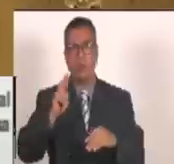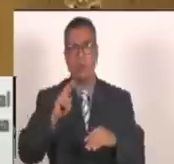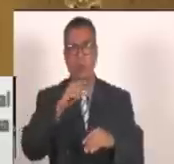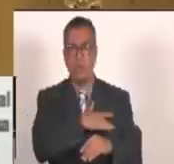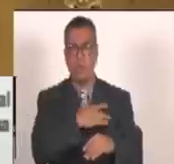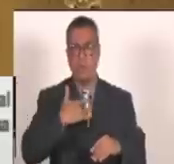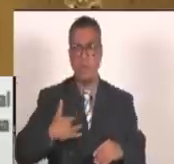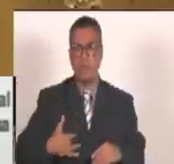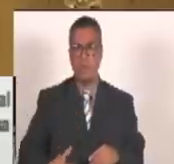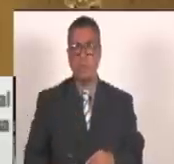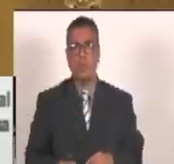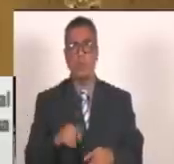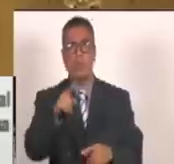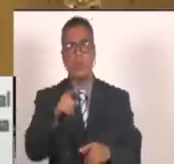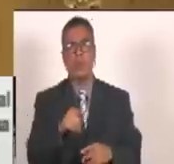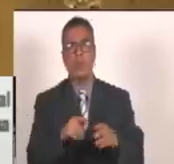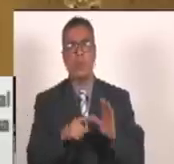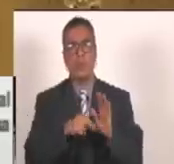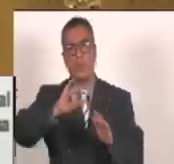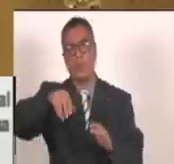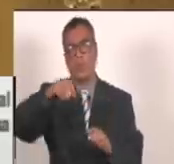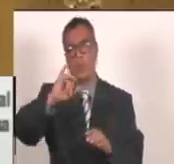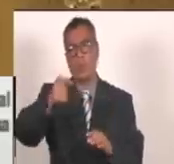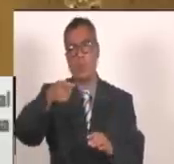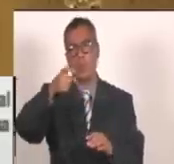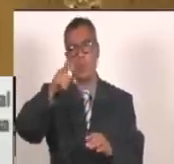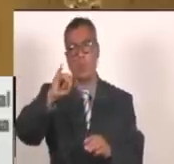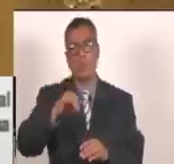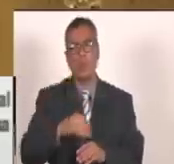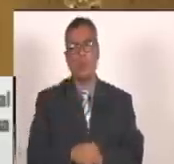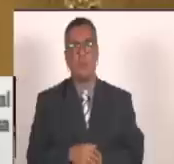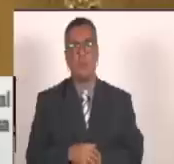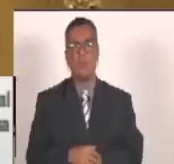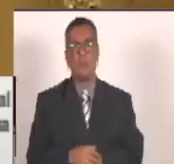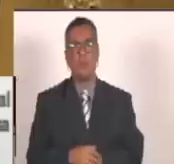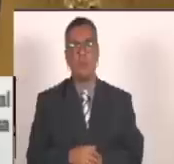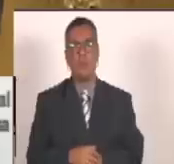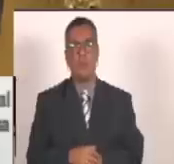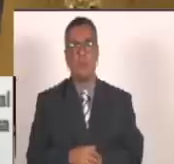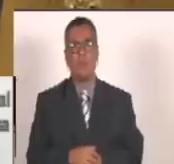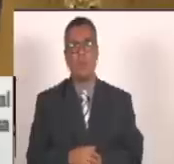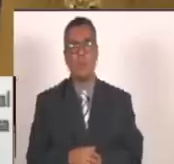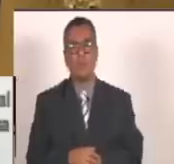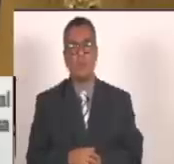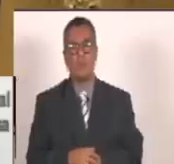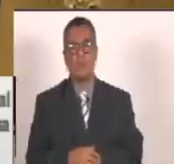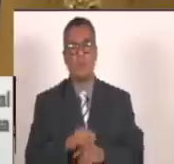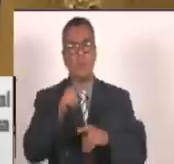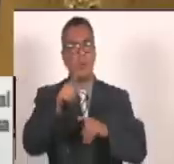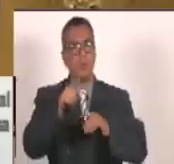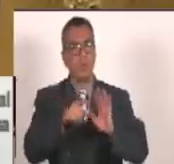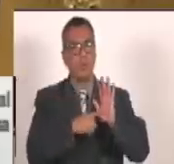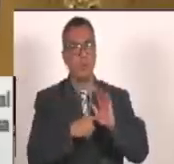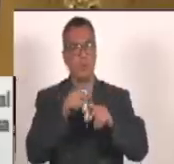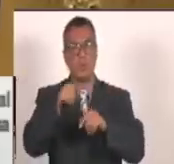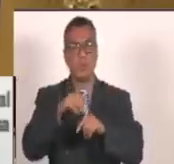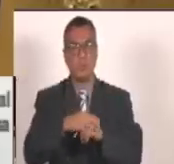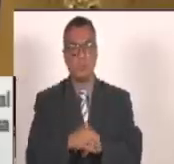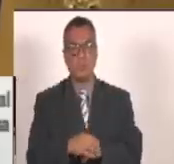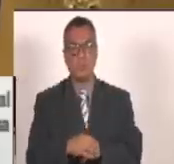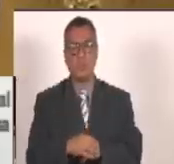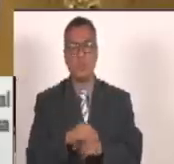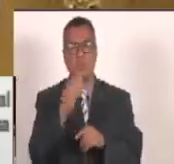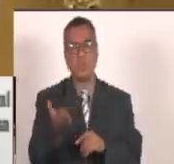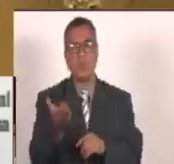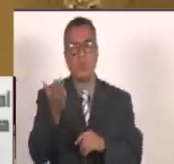República Popular China y por el canciller Wang Yi. Ahí es que uno empieza a observar